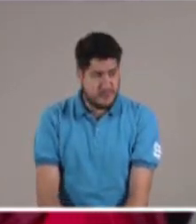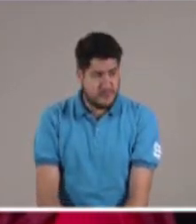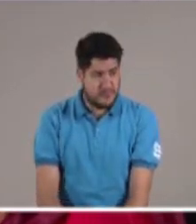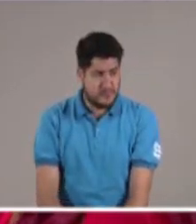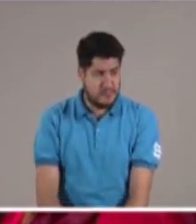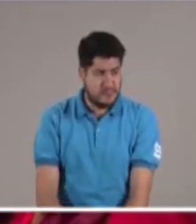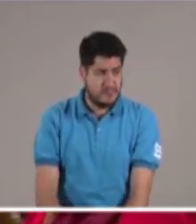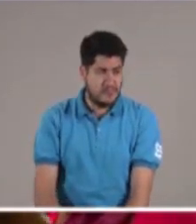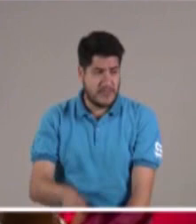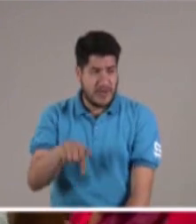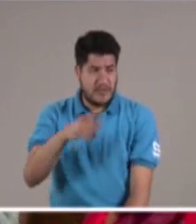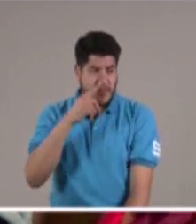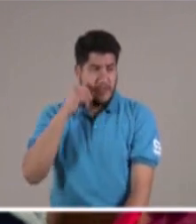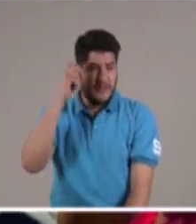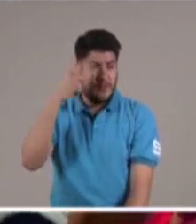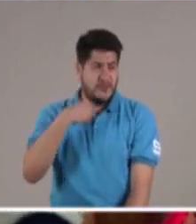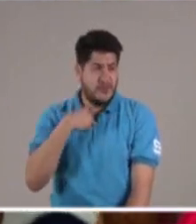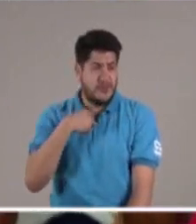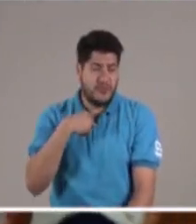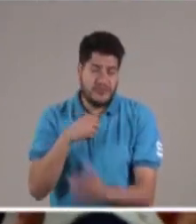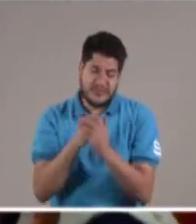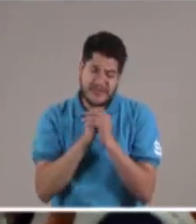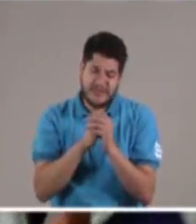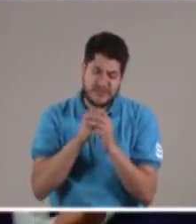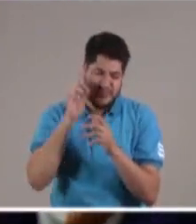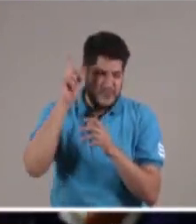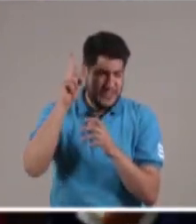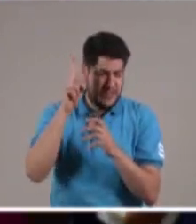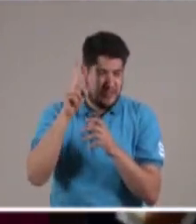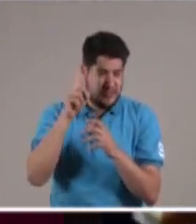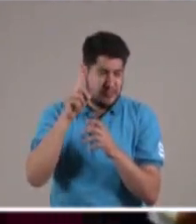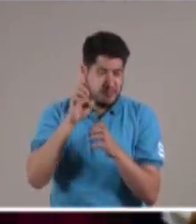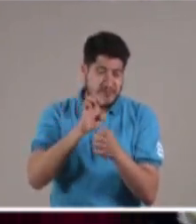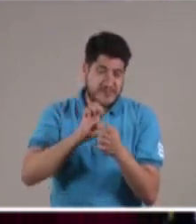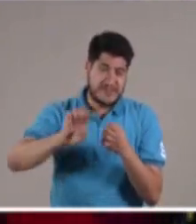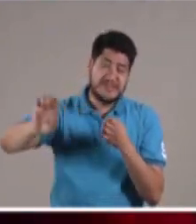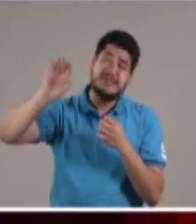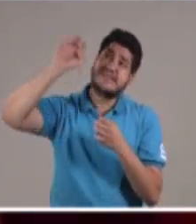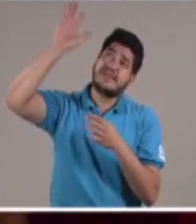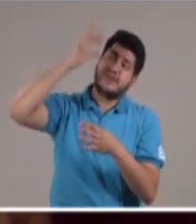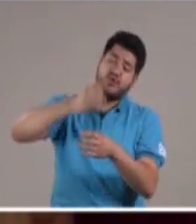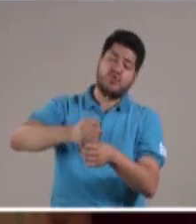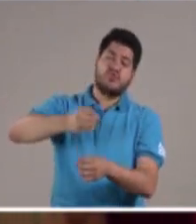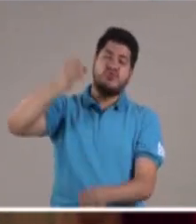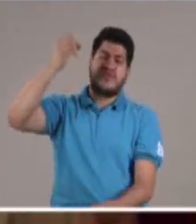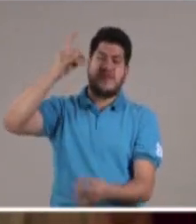ahora Señor yo te vengo suplicando extiende tu centro